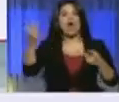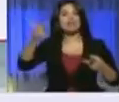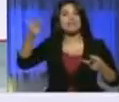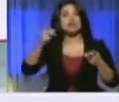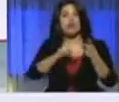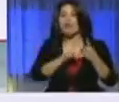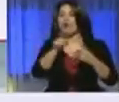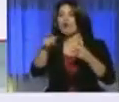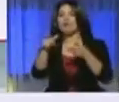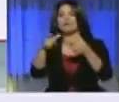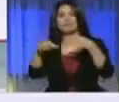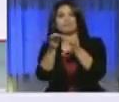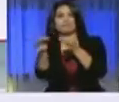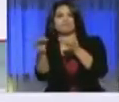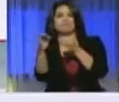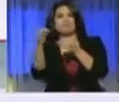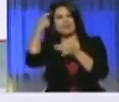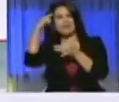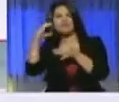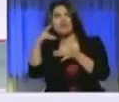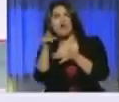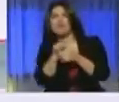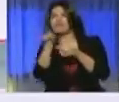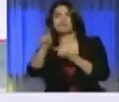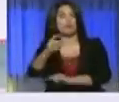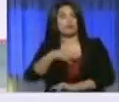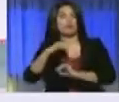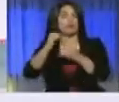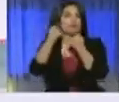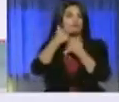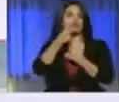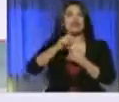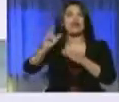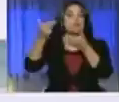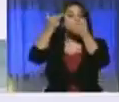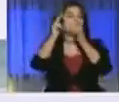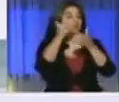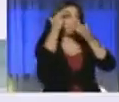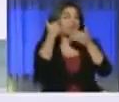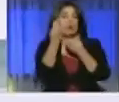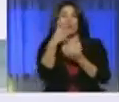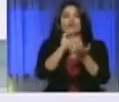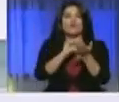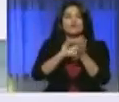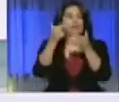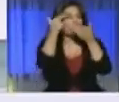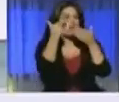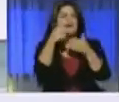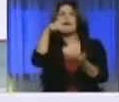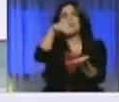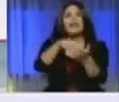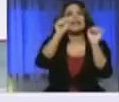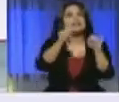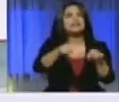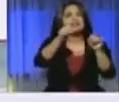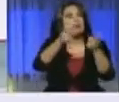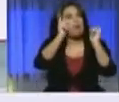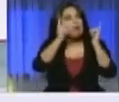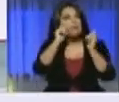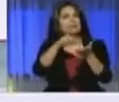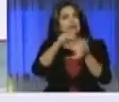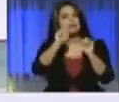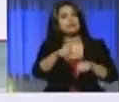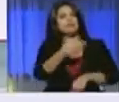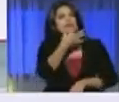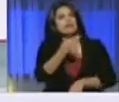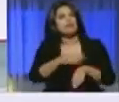Chuao. Lo secuestran una, dos, tres, cuatro veces. ¿Por qué en Miranda? ¿Por qué en Miranda? Dime, ¿por qué en Miranda? Porque ellos